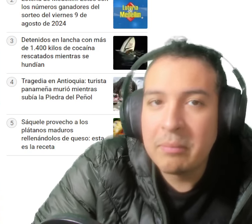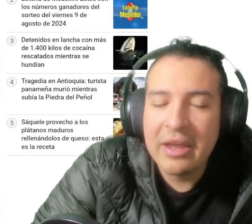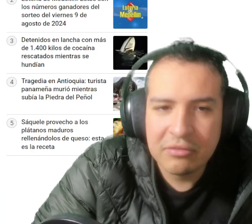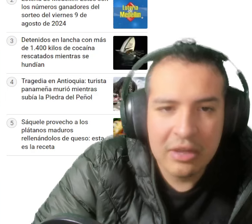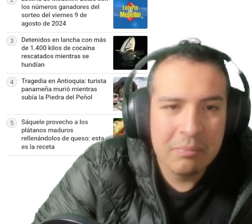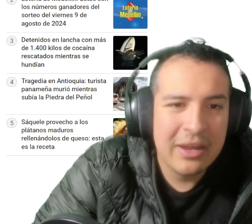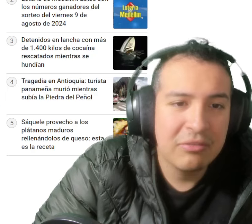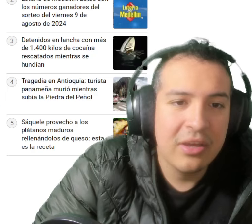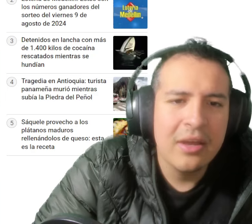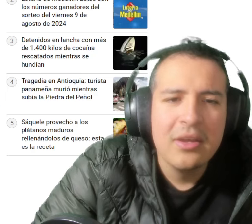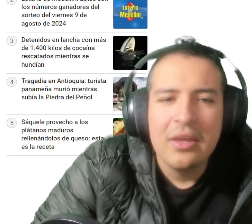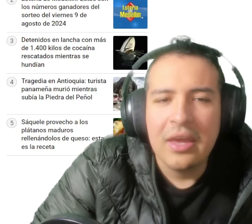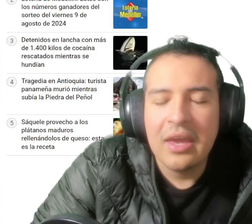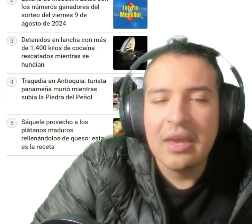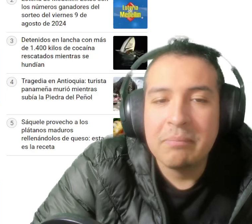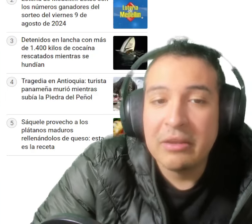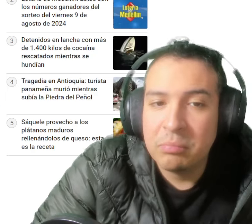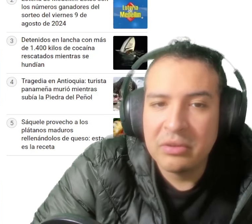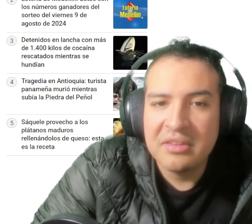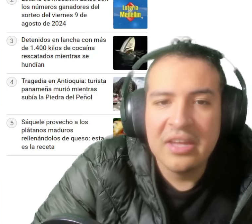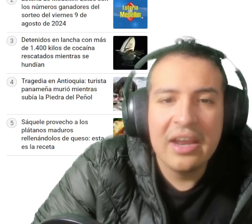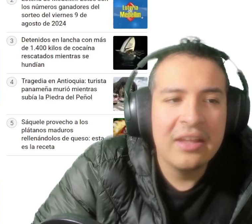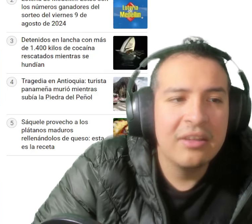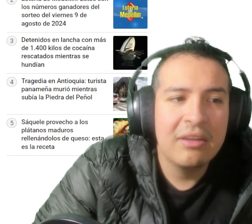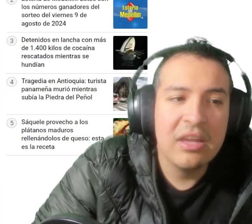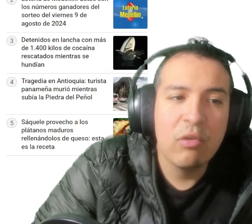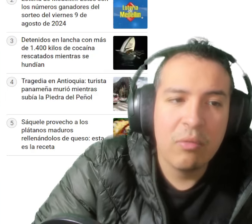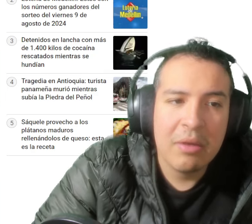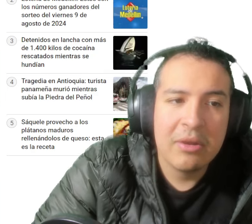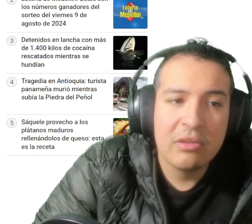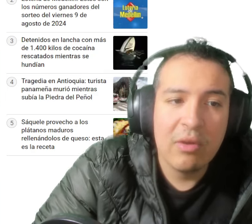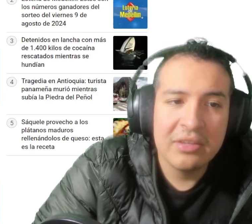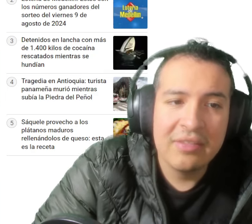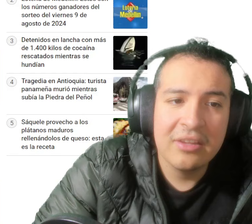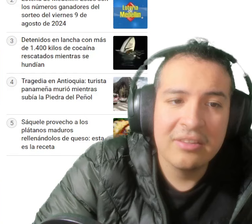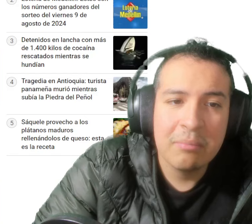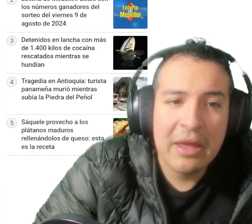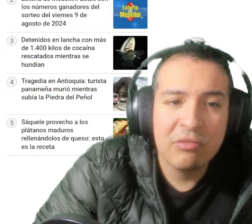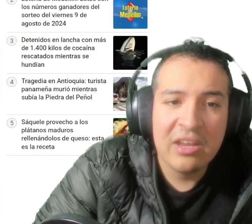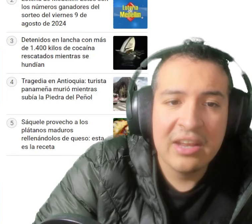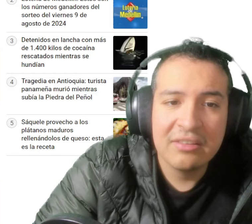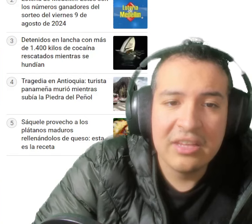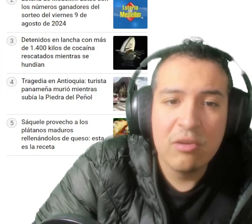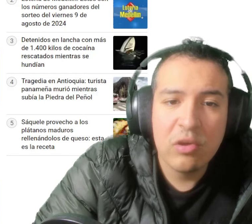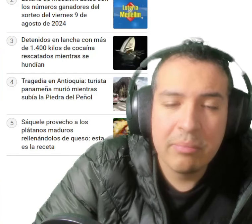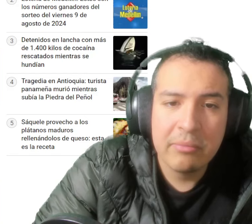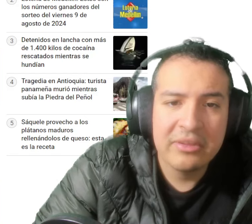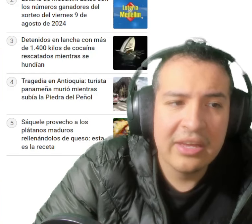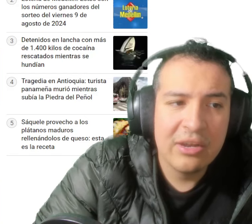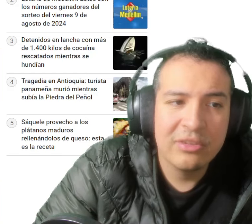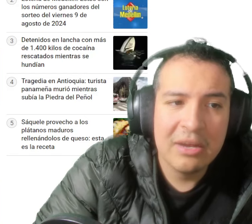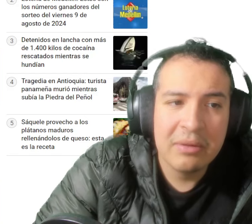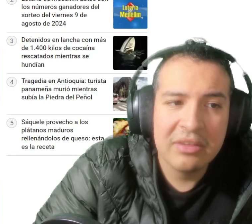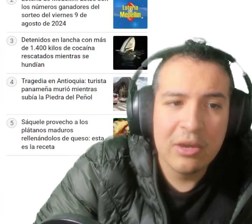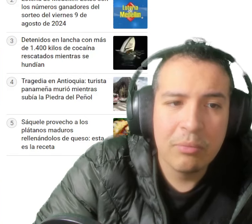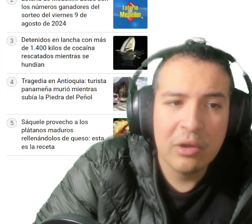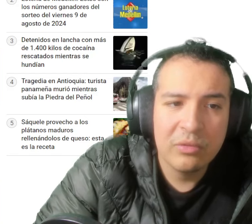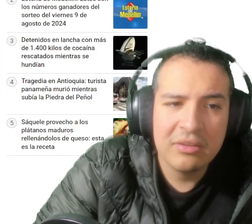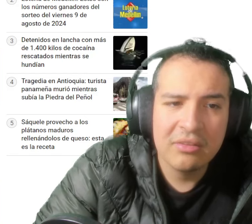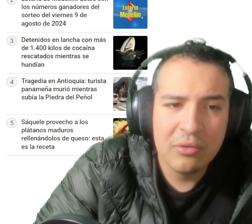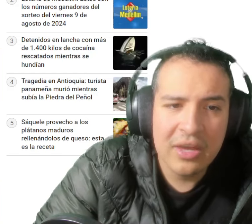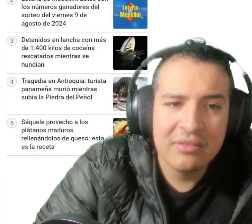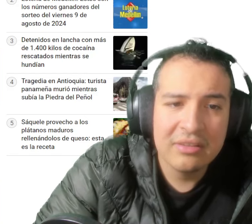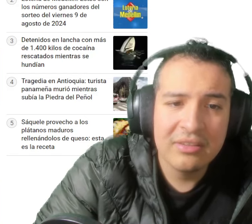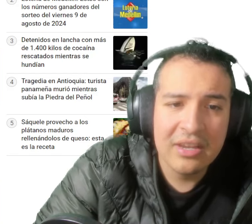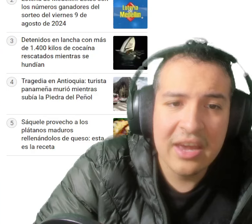se llama el el Palacio ya eh Para ser presidencial antes del 5 de noviembre si lo hace antes de ese plazo irá al exilio con la promesa de que no será perseguido por la